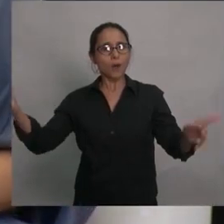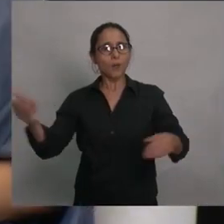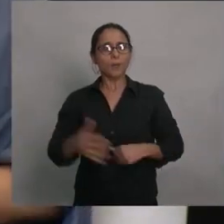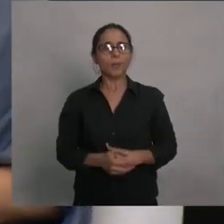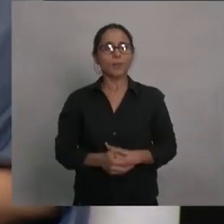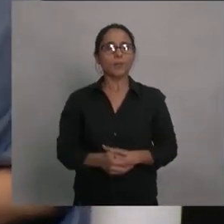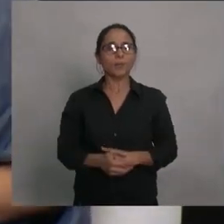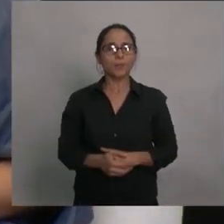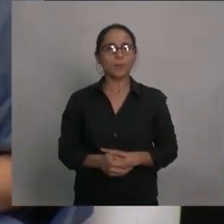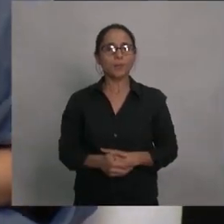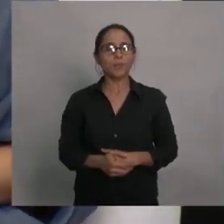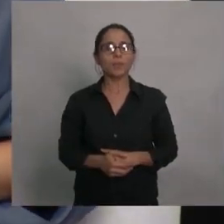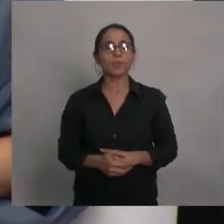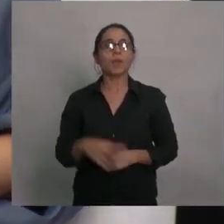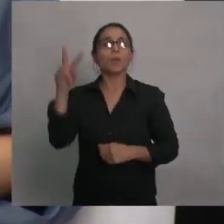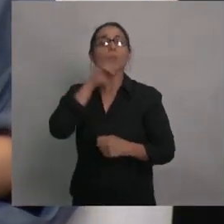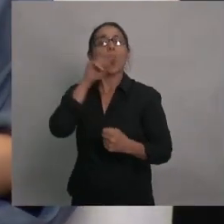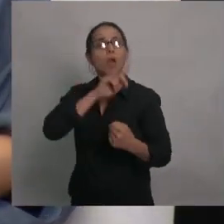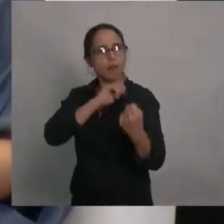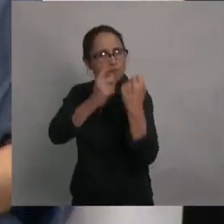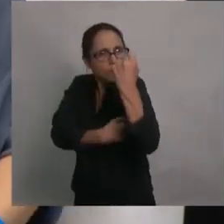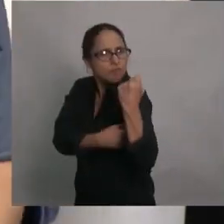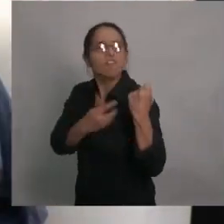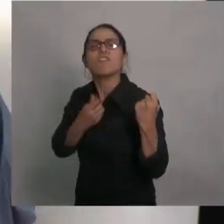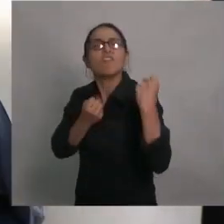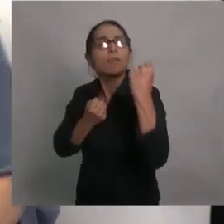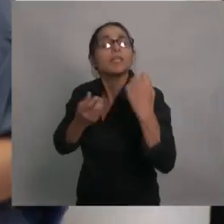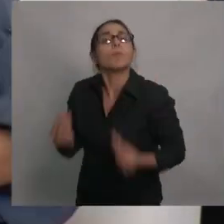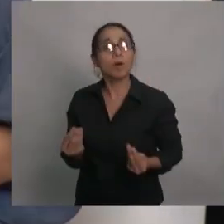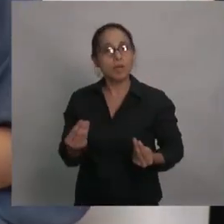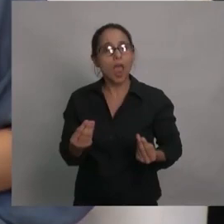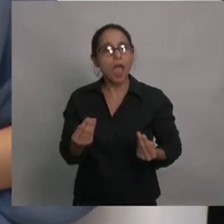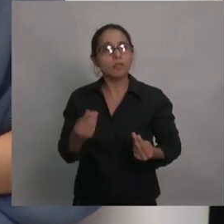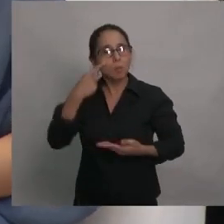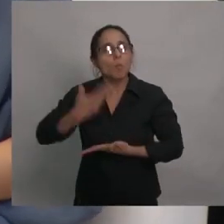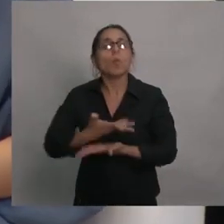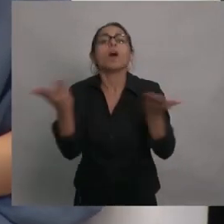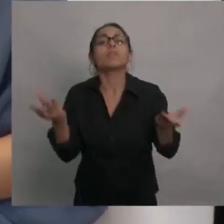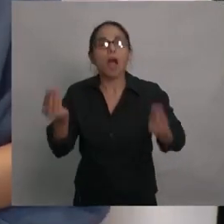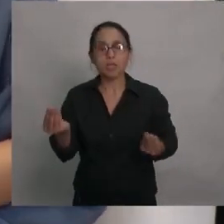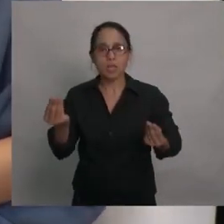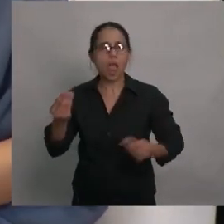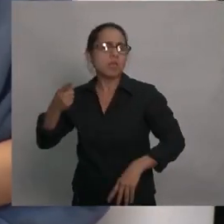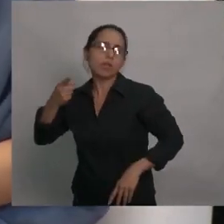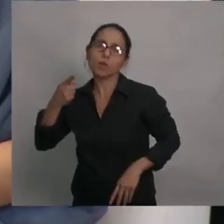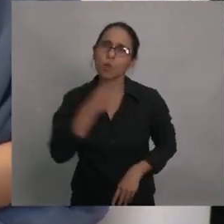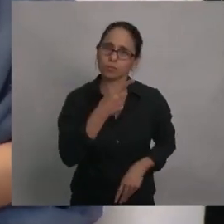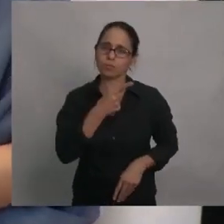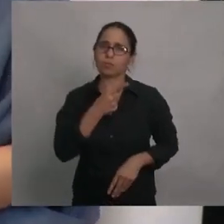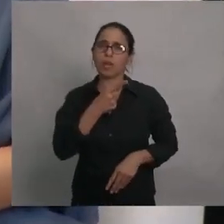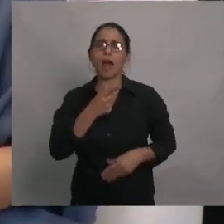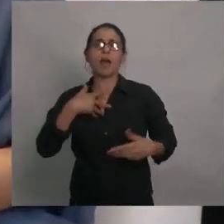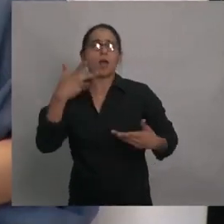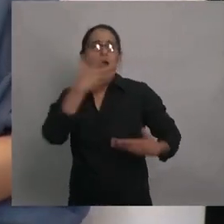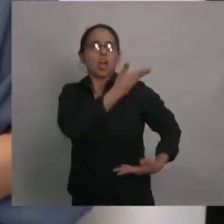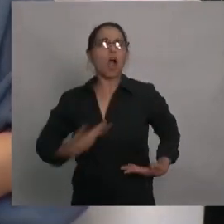Bien, el feminismo ha dado claras muestras de oponerse al fascismo,